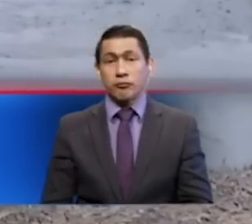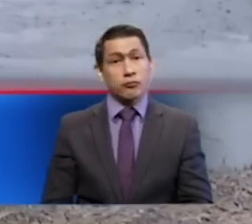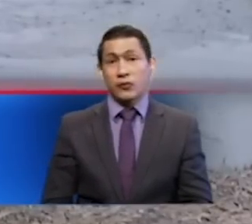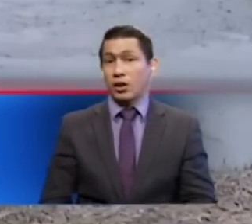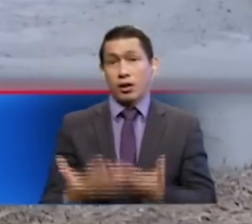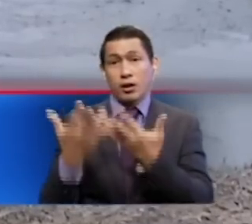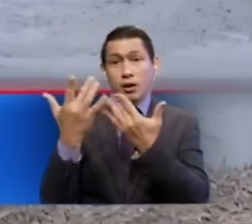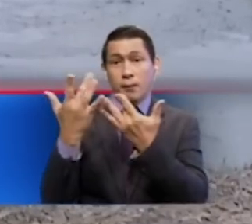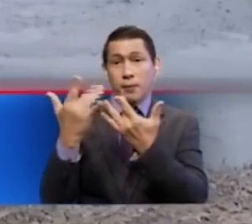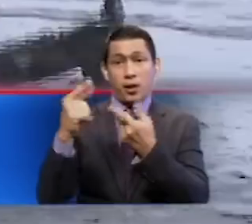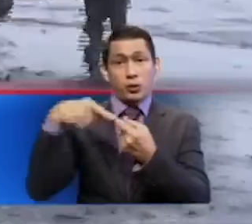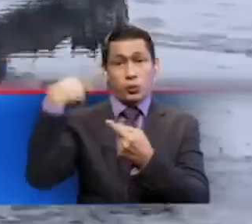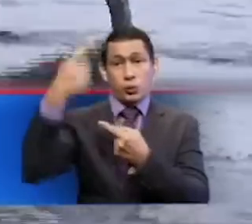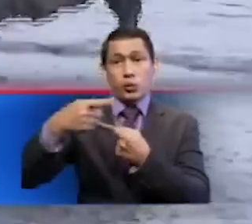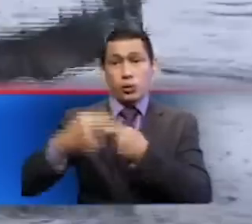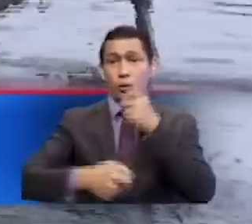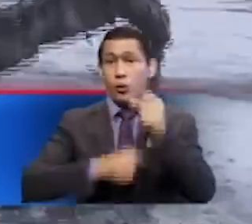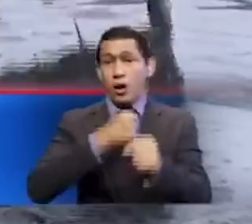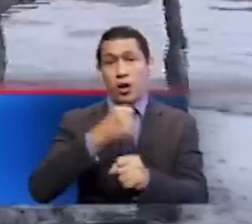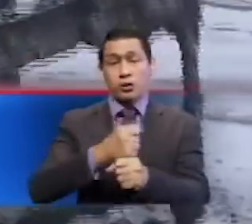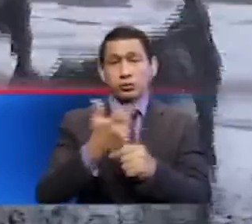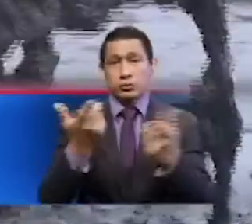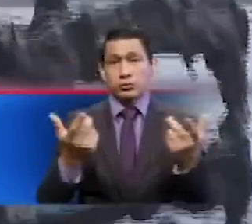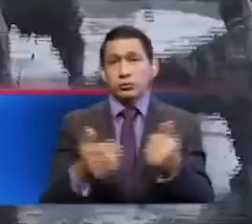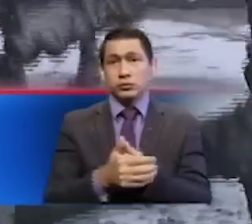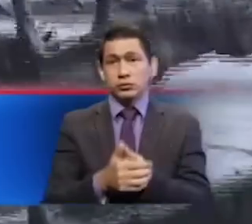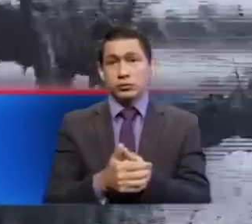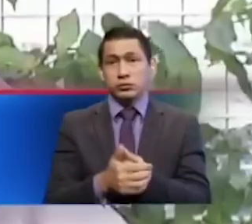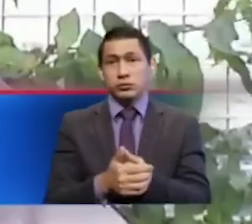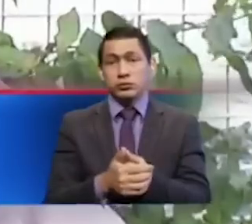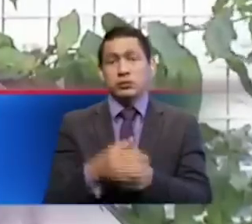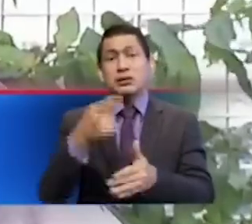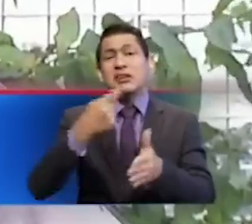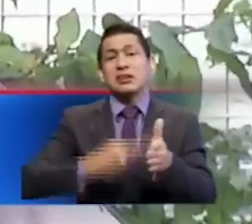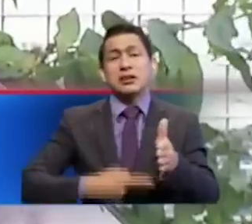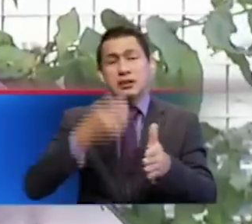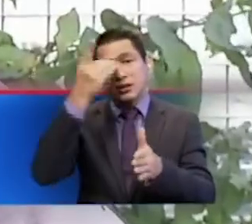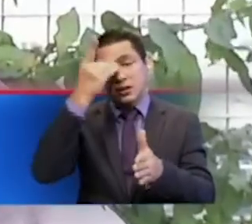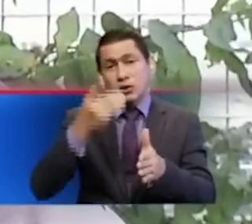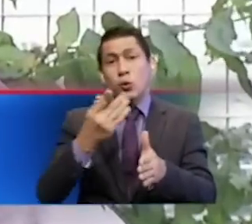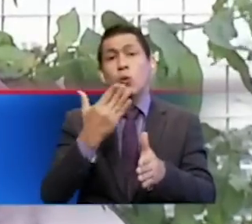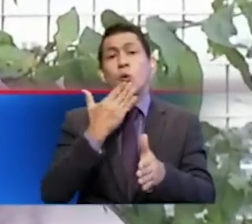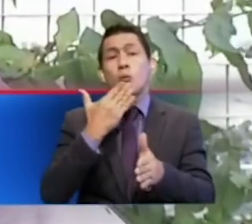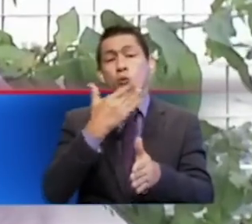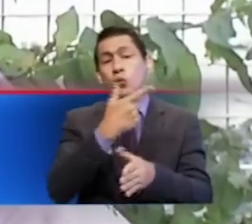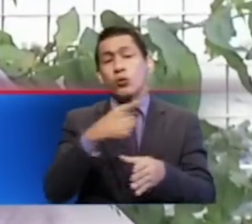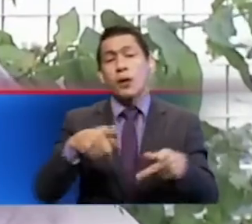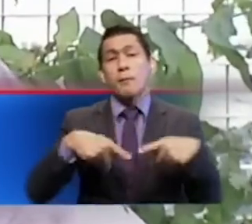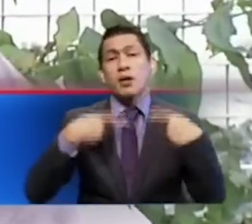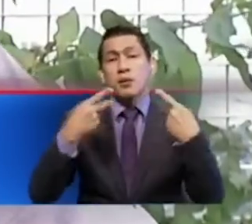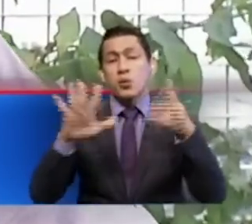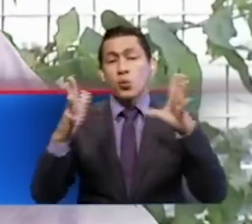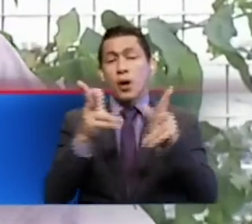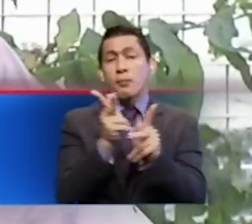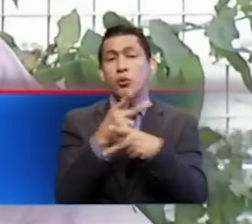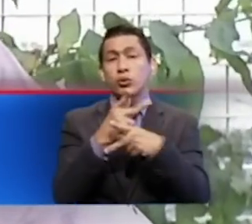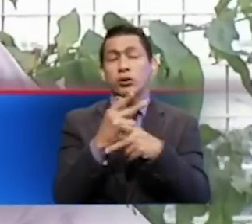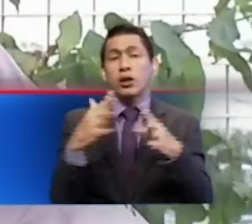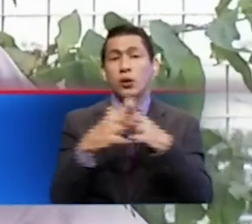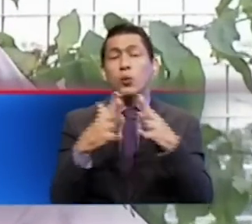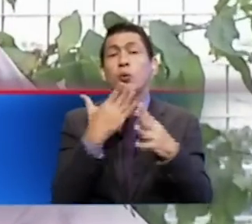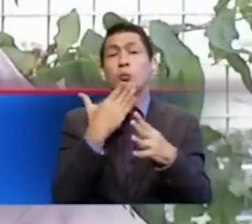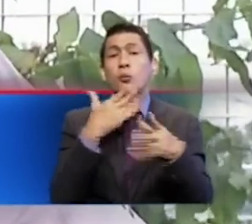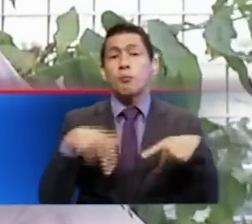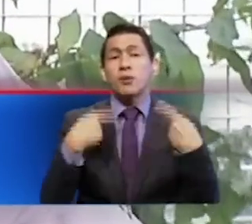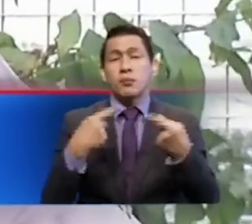ya depende el invierno. ¿Cuál es la medida alternativa para poder subsistir en caso de que no puedan sembrar arroz? Es que ahí